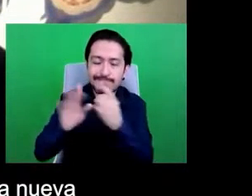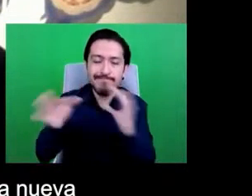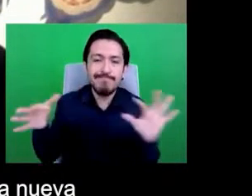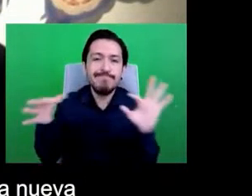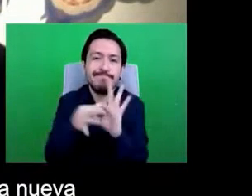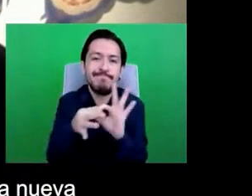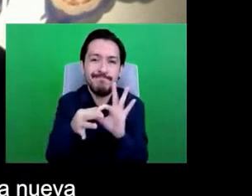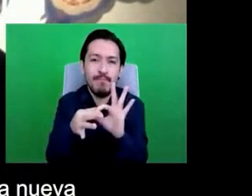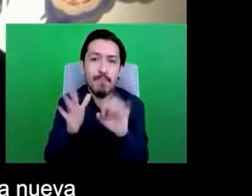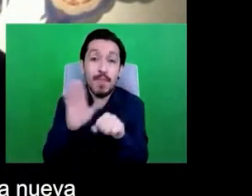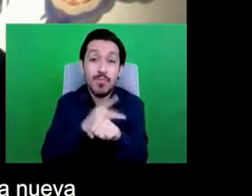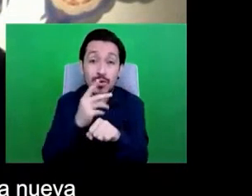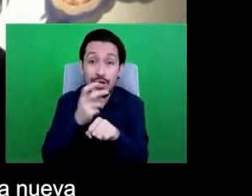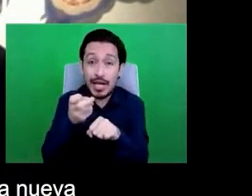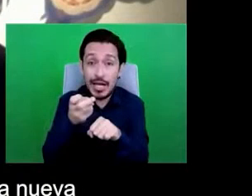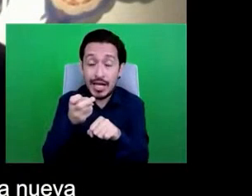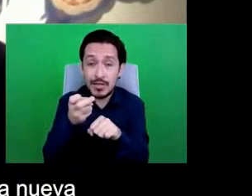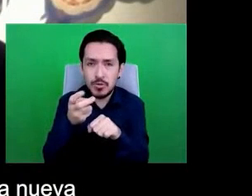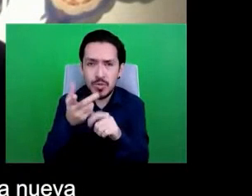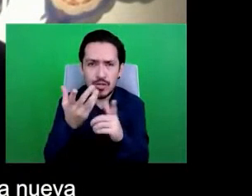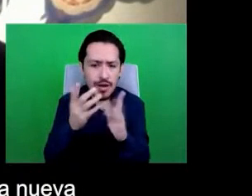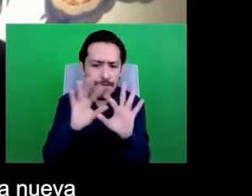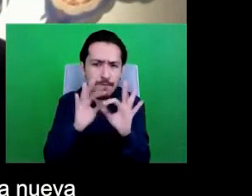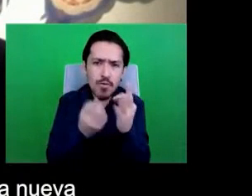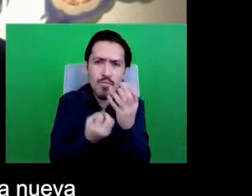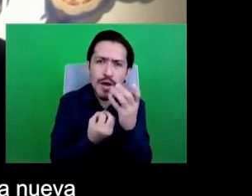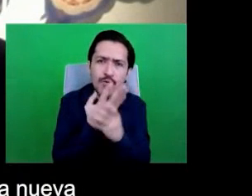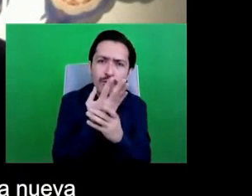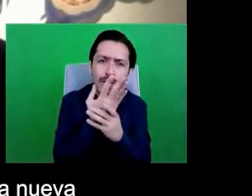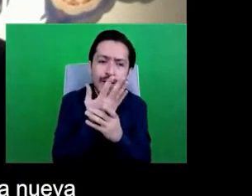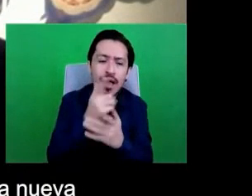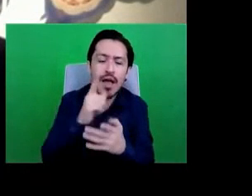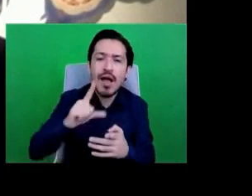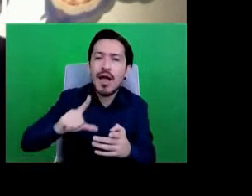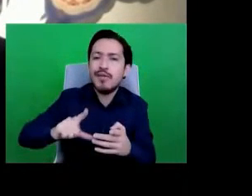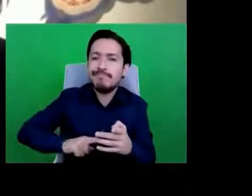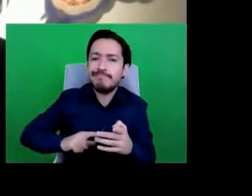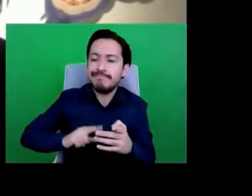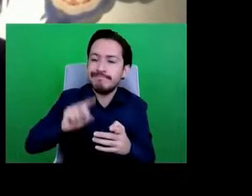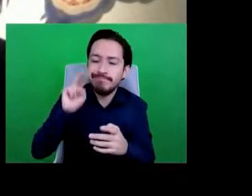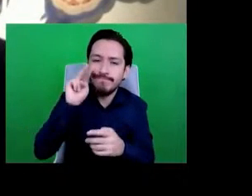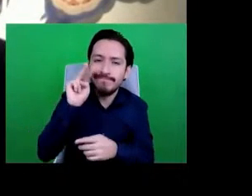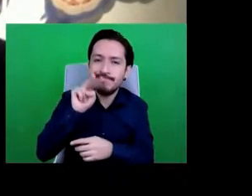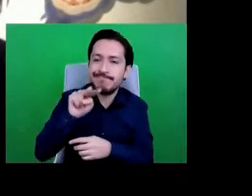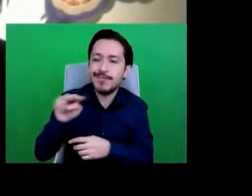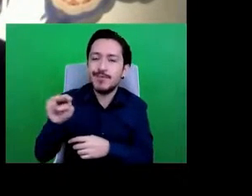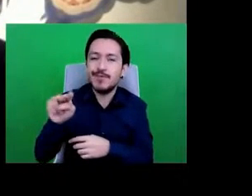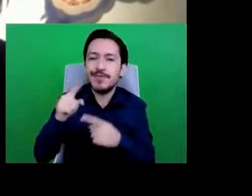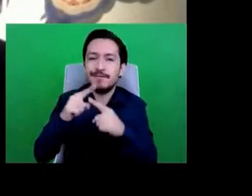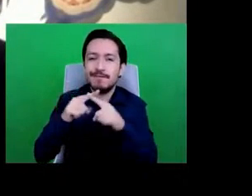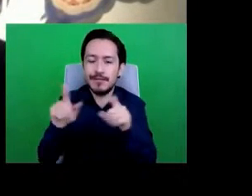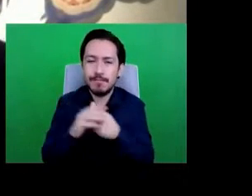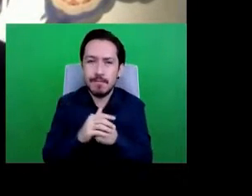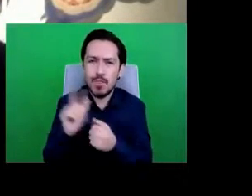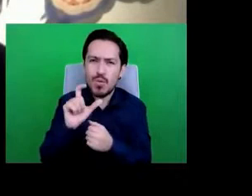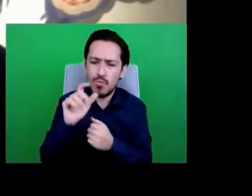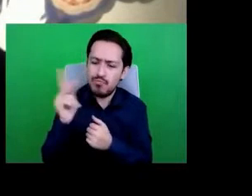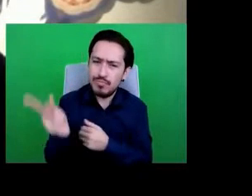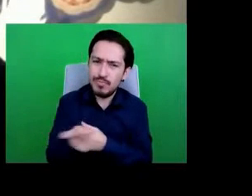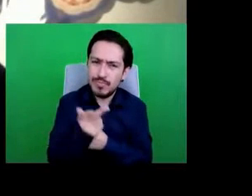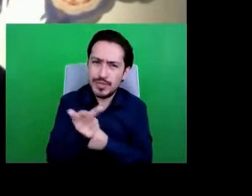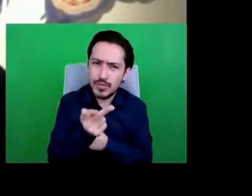forma vamos a abrir la puerta a una nueva forma de pensar en el gobierno. Cuando nosotros hagamos la pregunta, ¿cuál es el punto